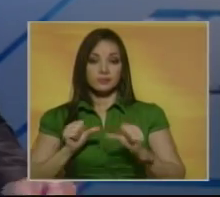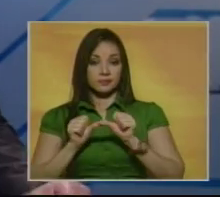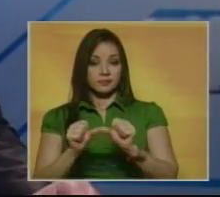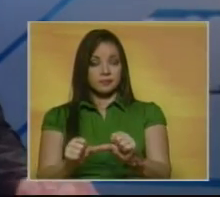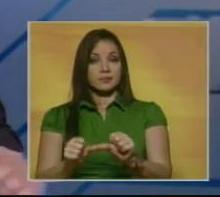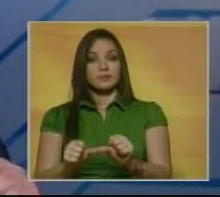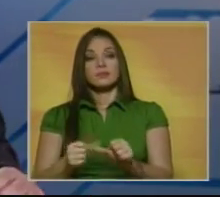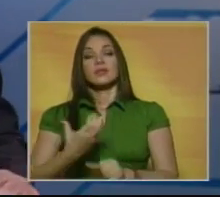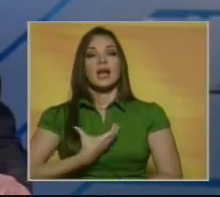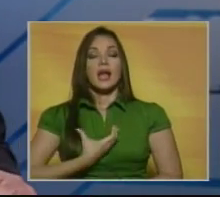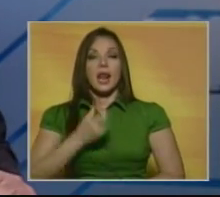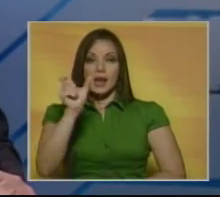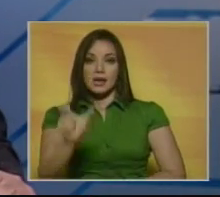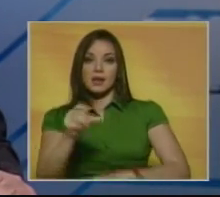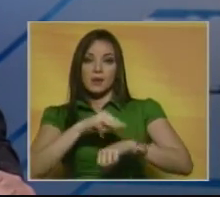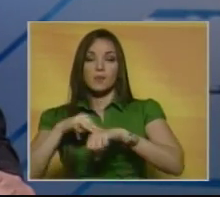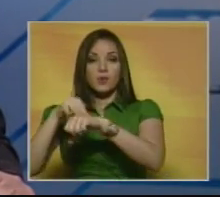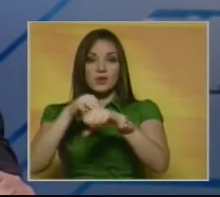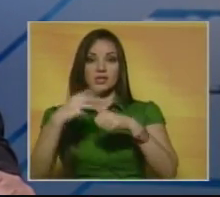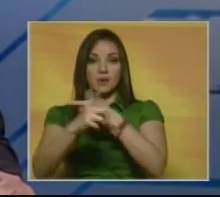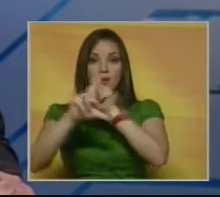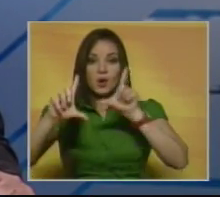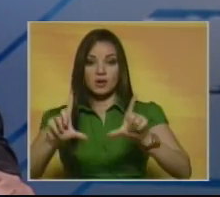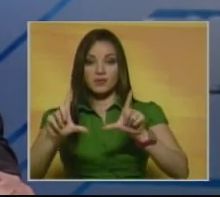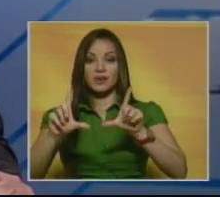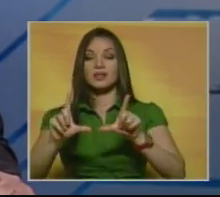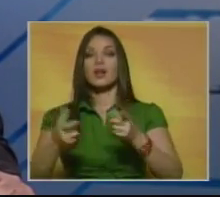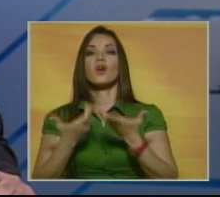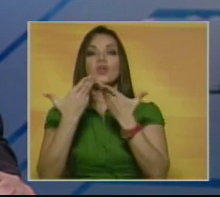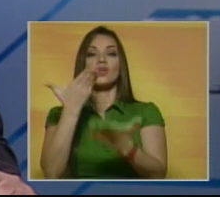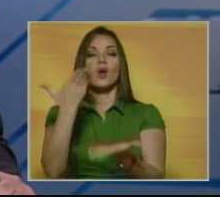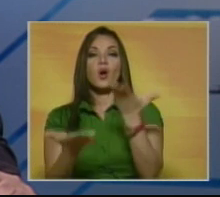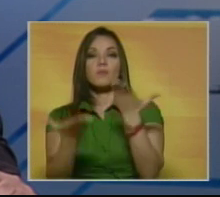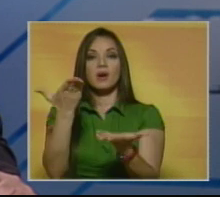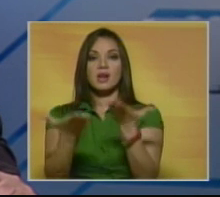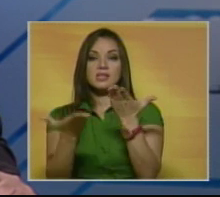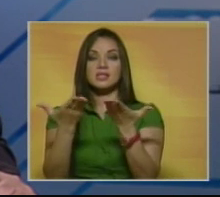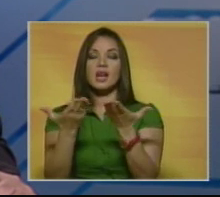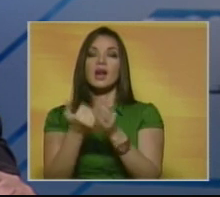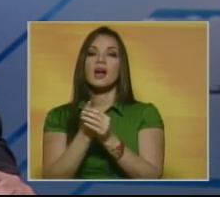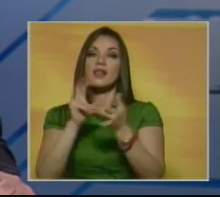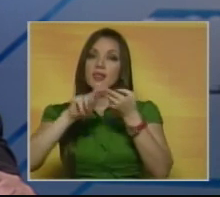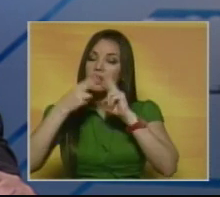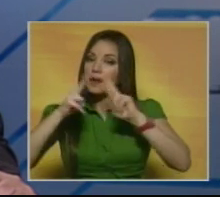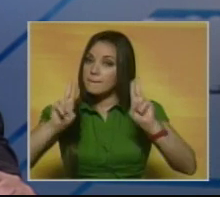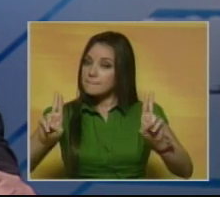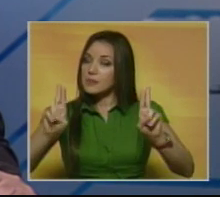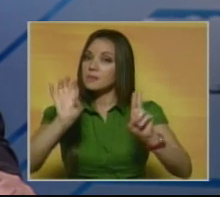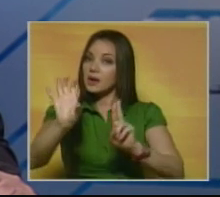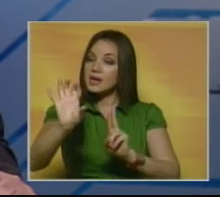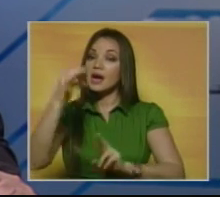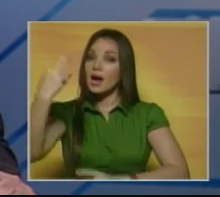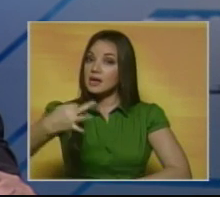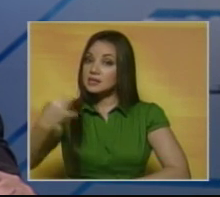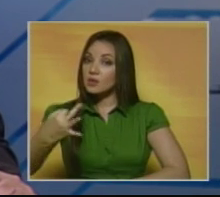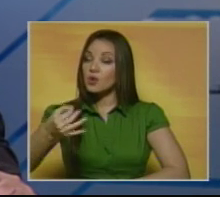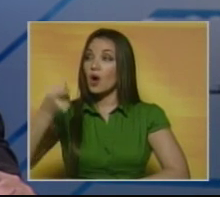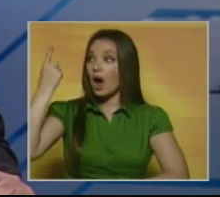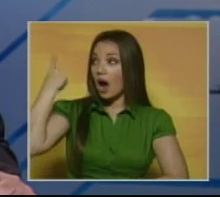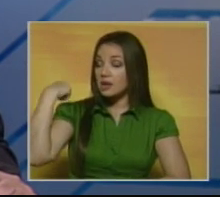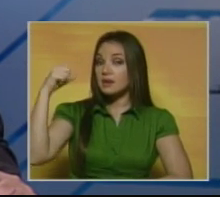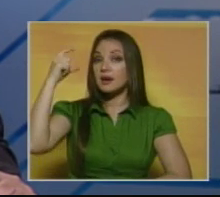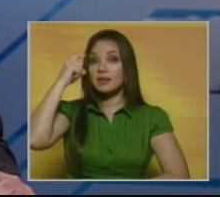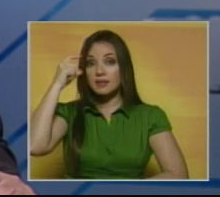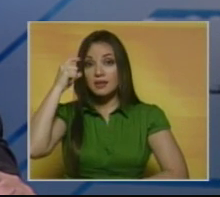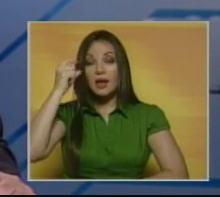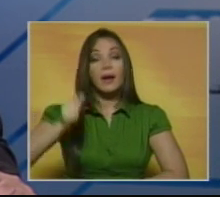Continuamos. El alcalde del municipio Libertador, Jorge Rodríguez, ofreció un balance del registro de colombianos por la paz en el país. Aseguró que el día de ayer más